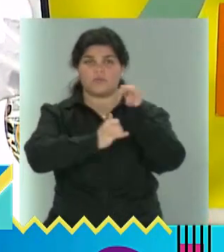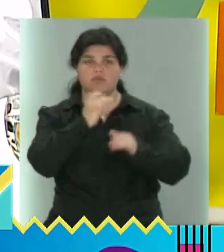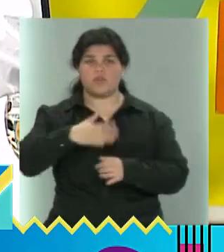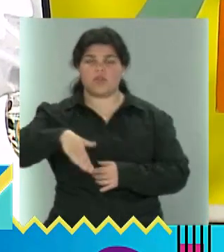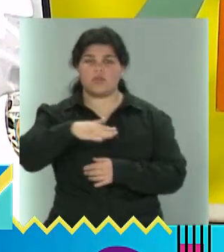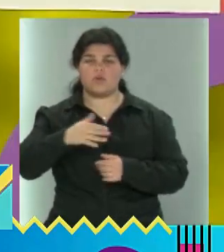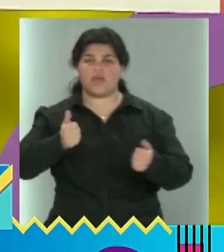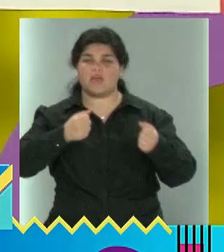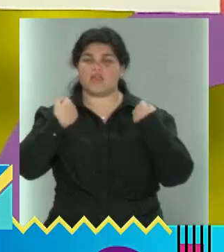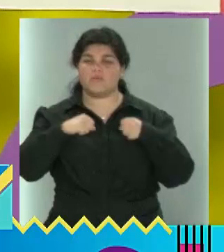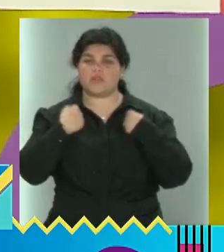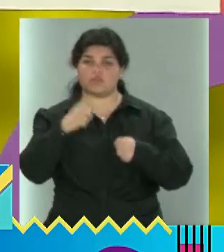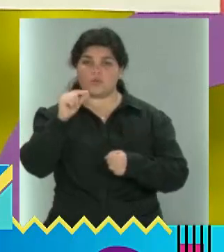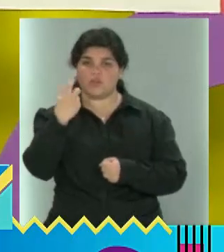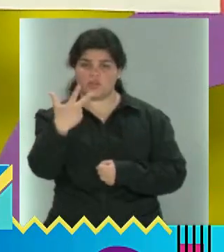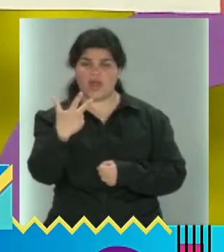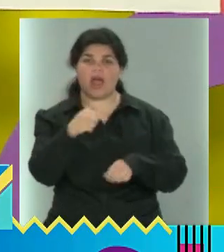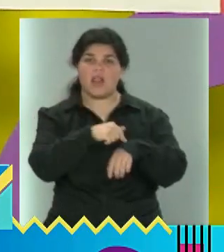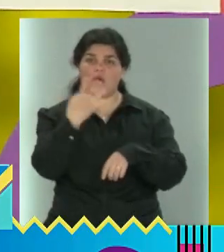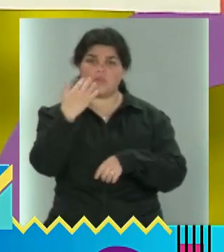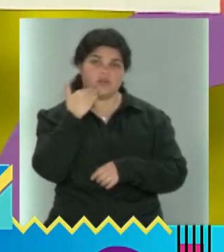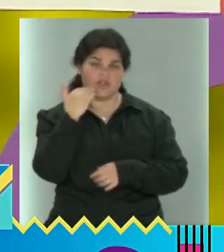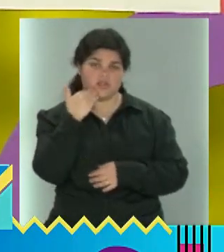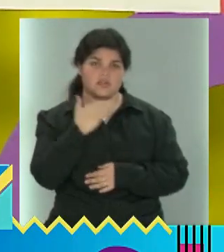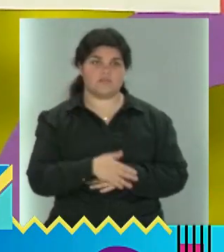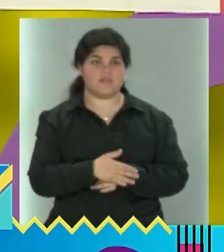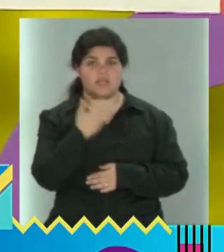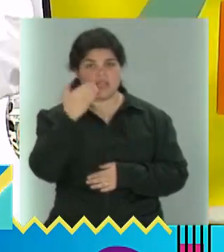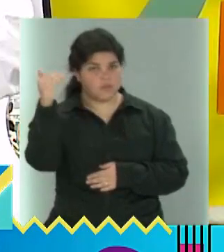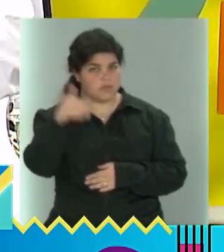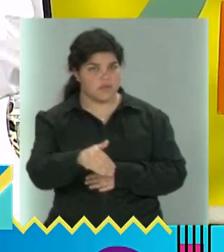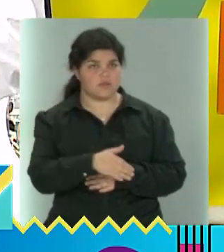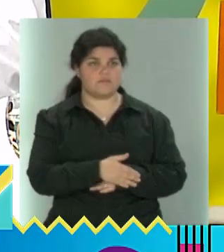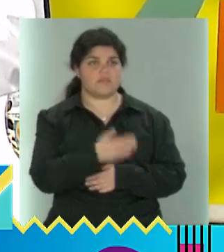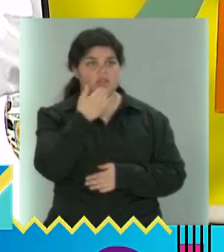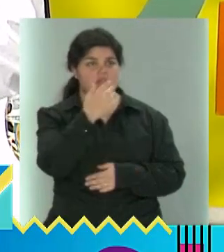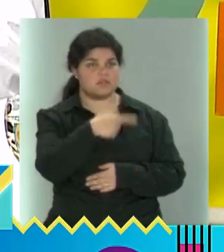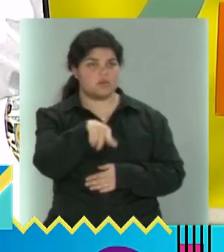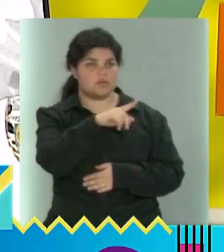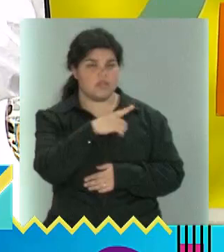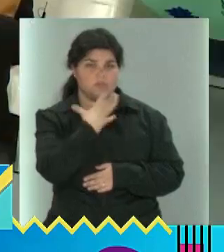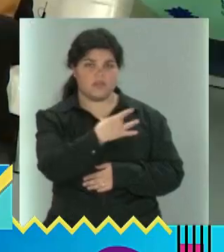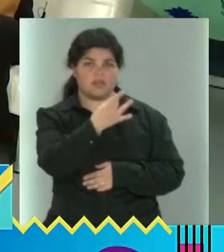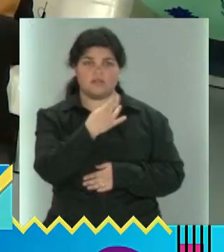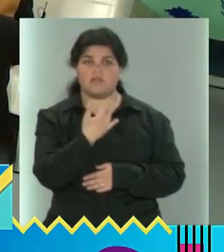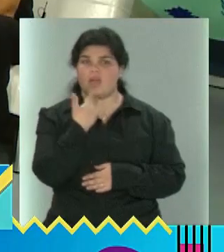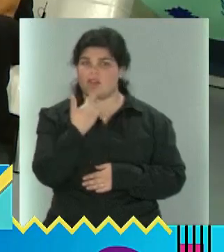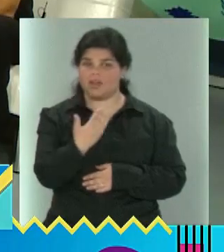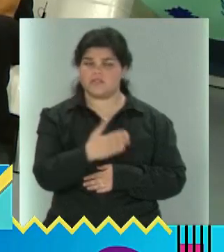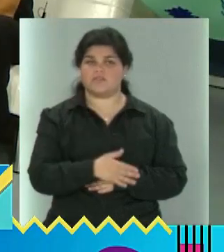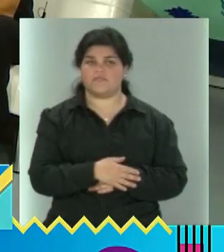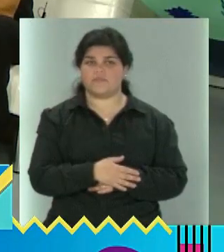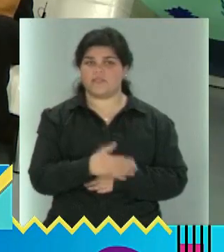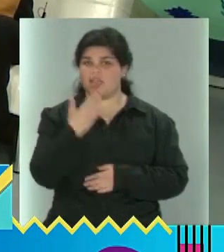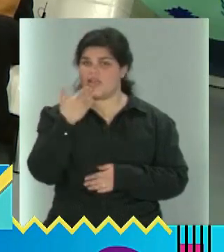número 3 a partir de las 16 horas. Edgardo, muchísimas gracias por haber venido. Muchísimas gracias por invitarme. Muchas gracias también por haber estado.